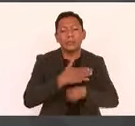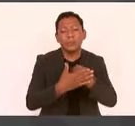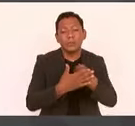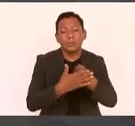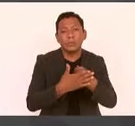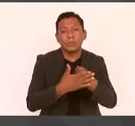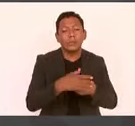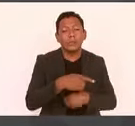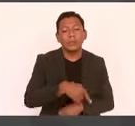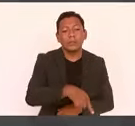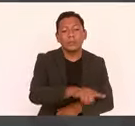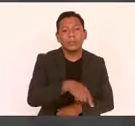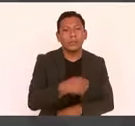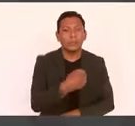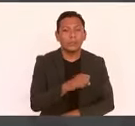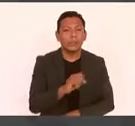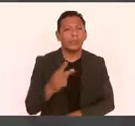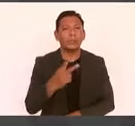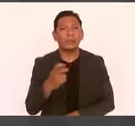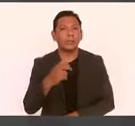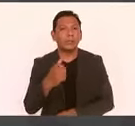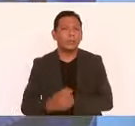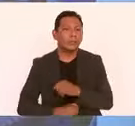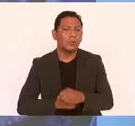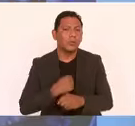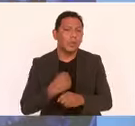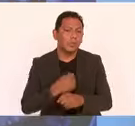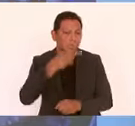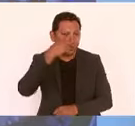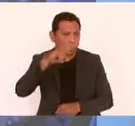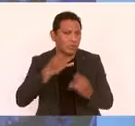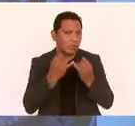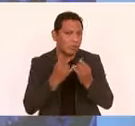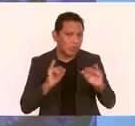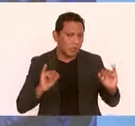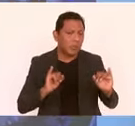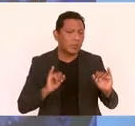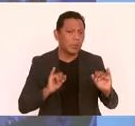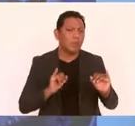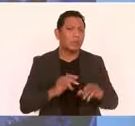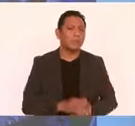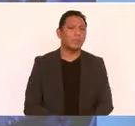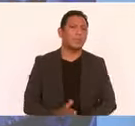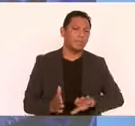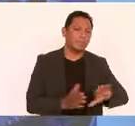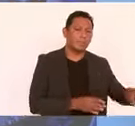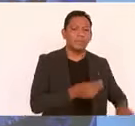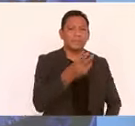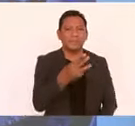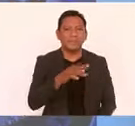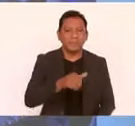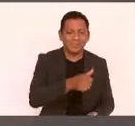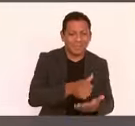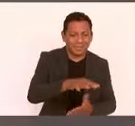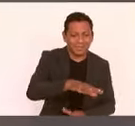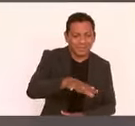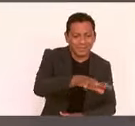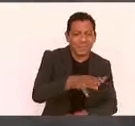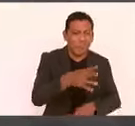nuestra celebración de los 200 años del México Independiente. 13 inmuebles del Centro Histórico que están